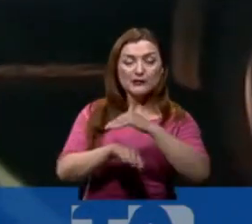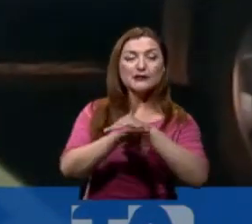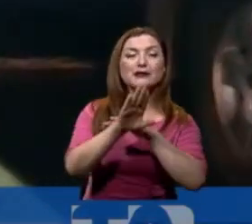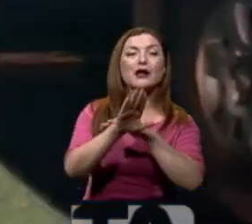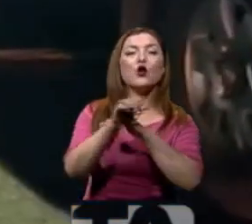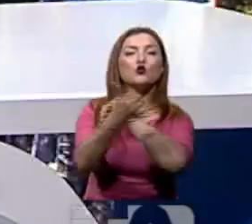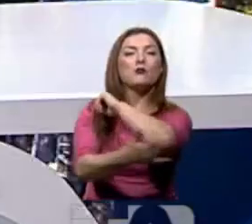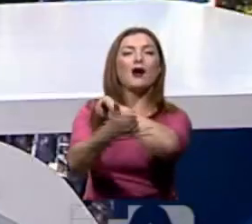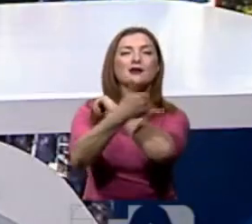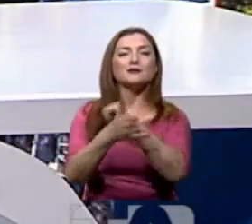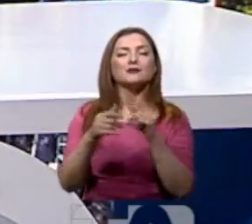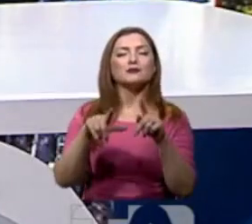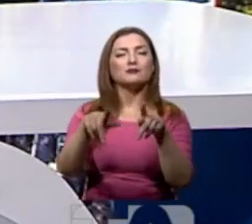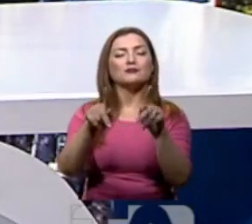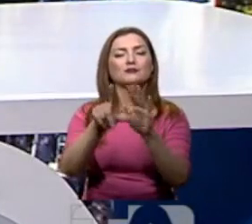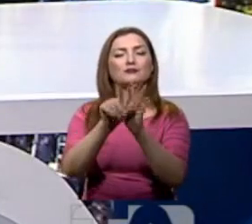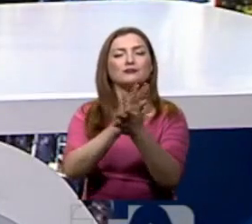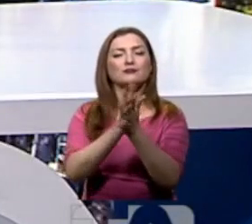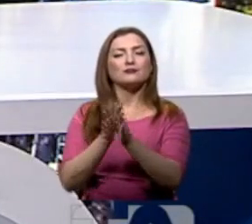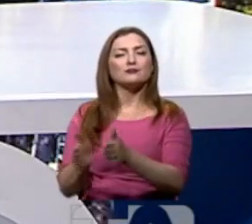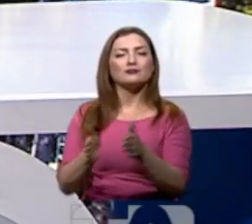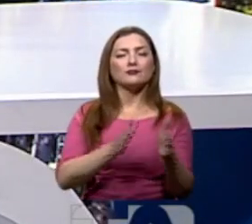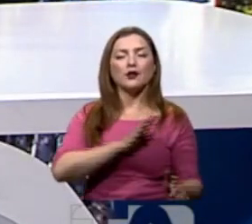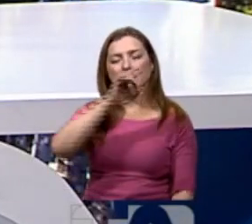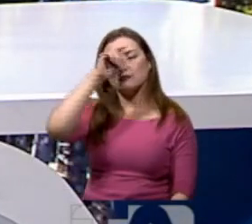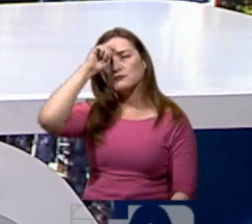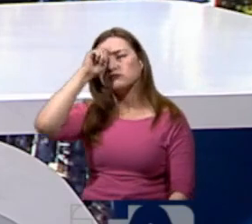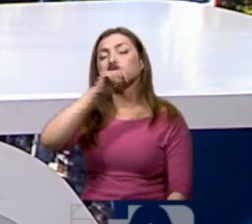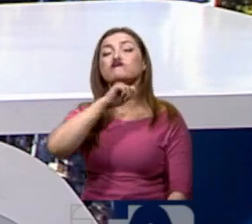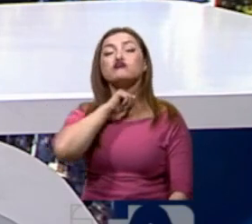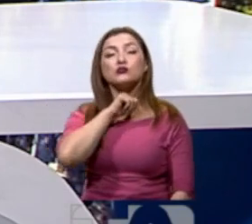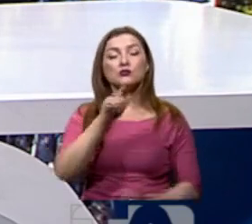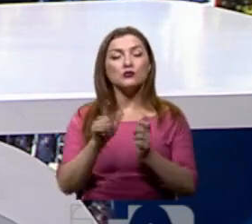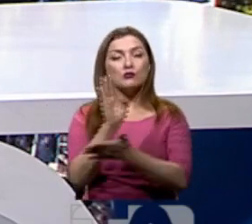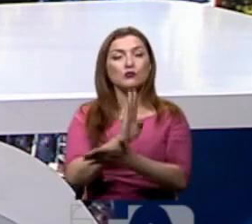país. Y cansados de la delincuencia, los vecinos del barrio